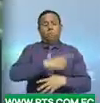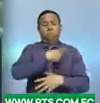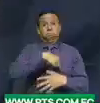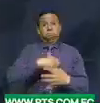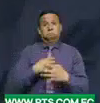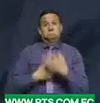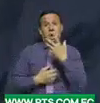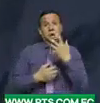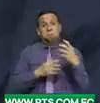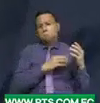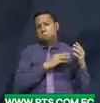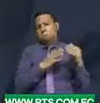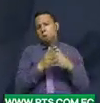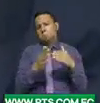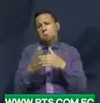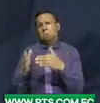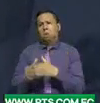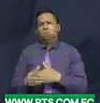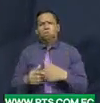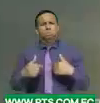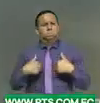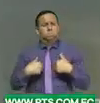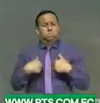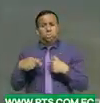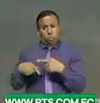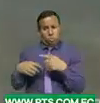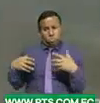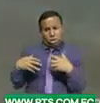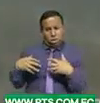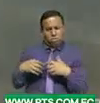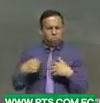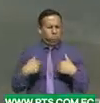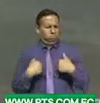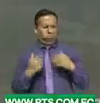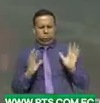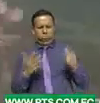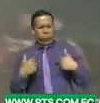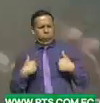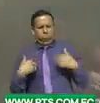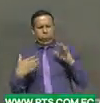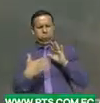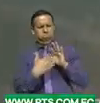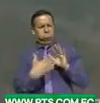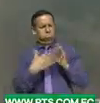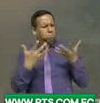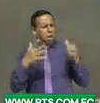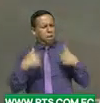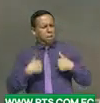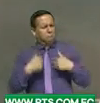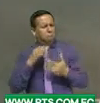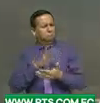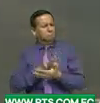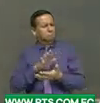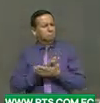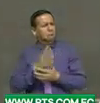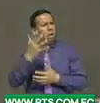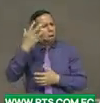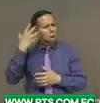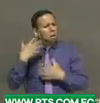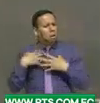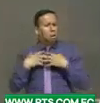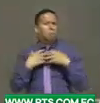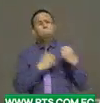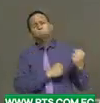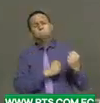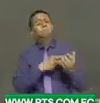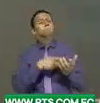denunciar? No, yo no, porque yo no recibí amenaza, nada, absolutamente. Mi caso se acabó, me secuestraron, yo